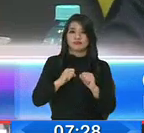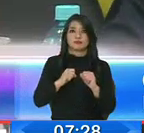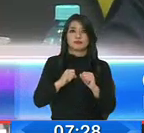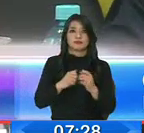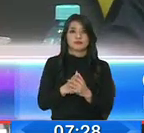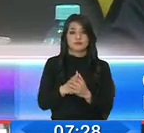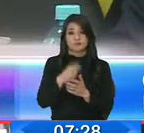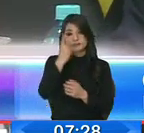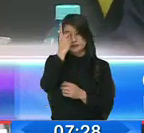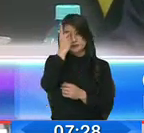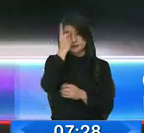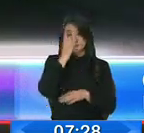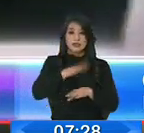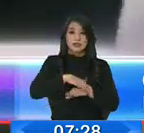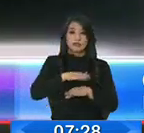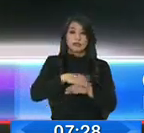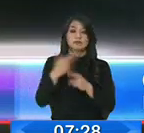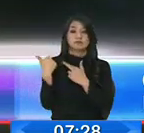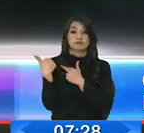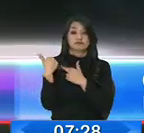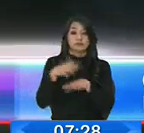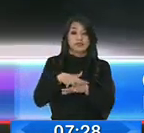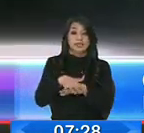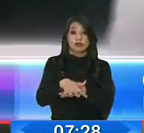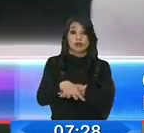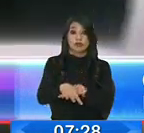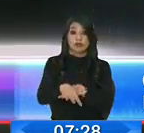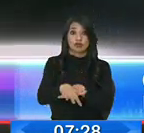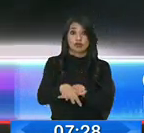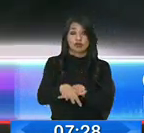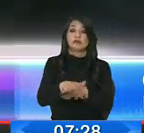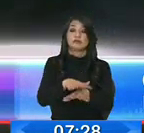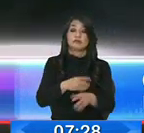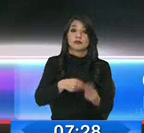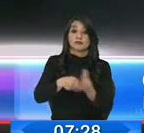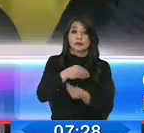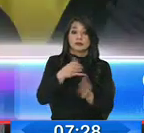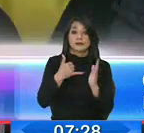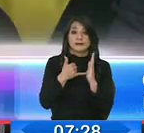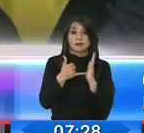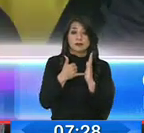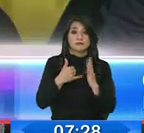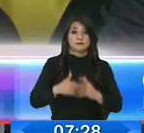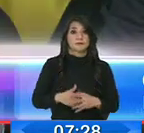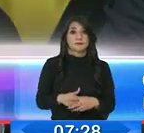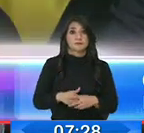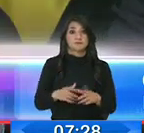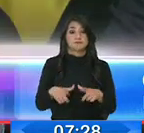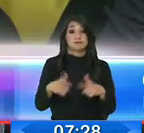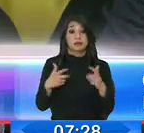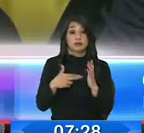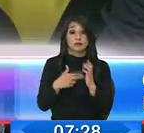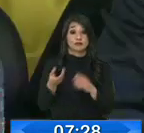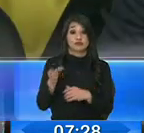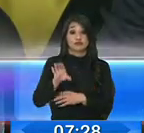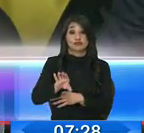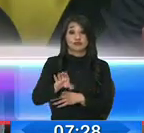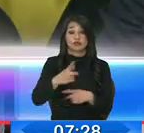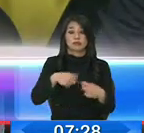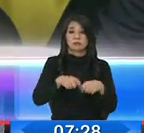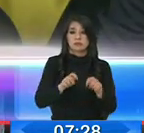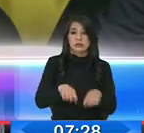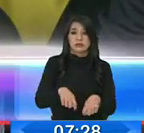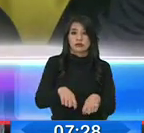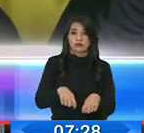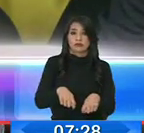mantenida es por concepto de competencias de riego, drenaje y por la devolución del IVA. La mayor parte de recursos van en un convenio que va a